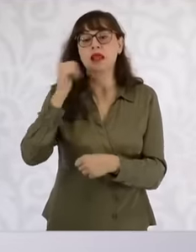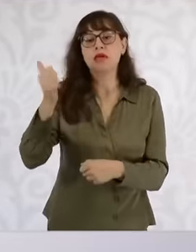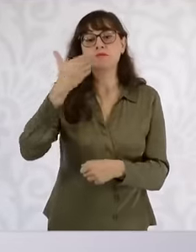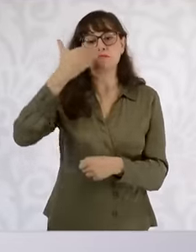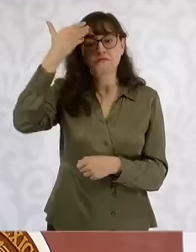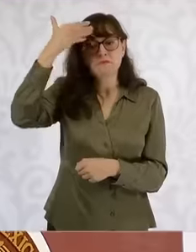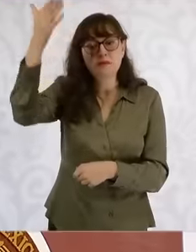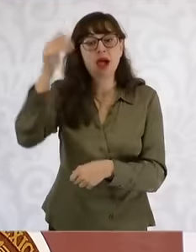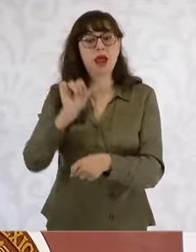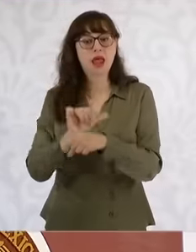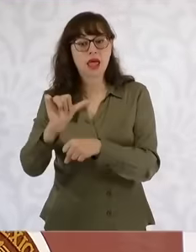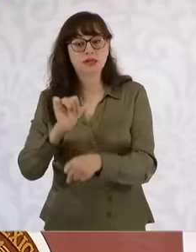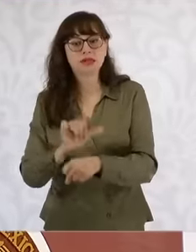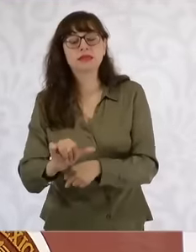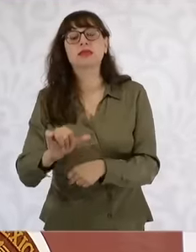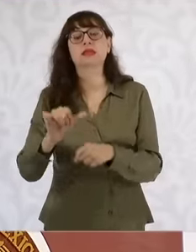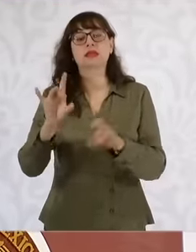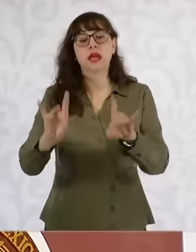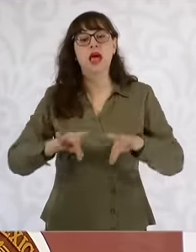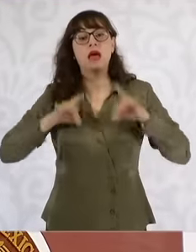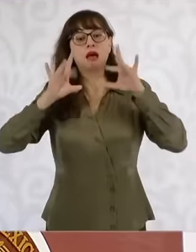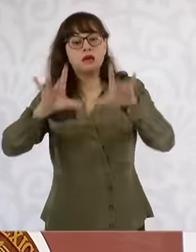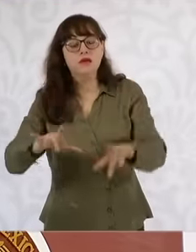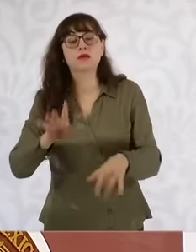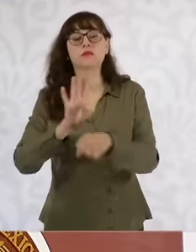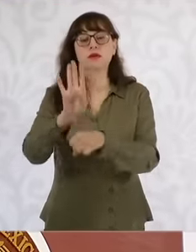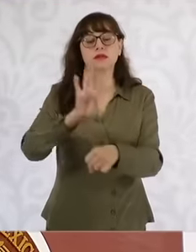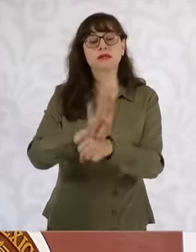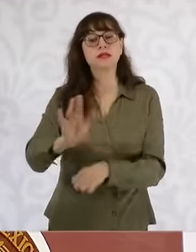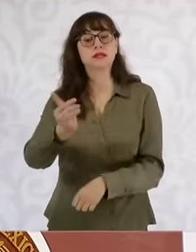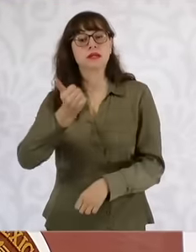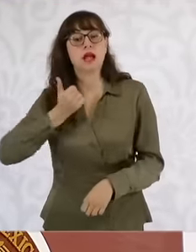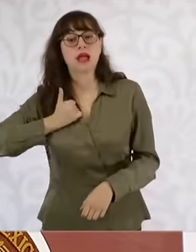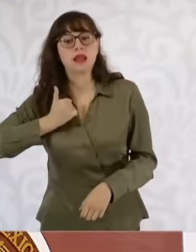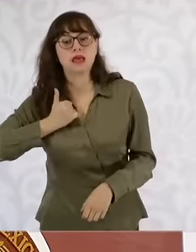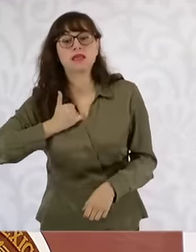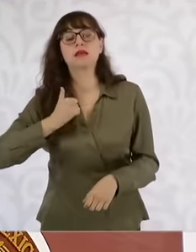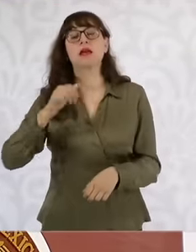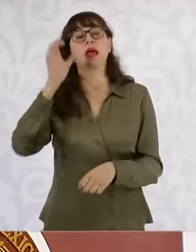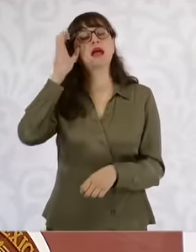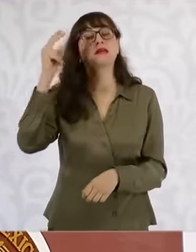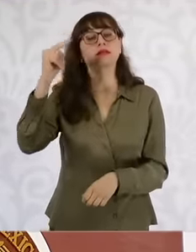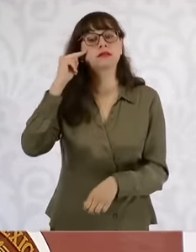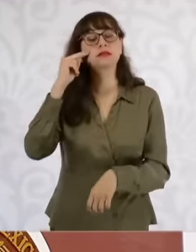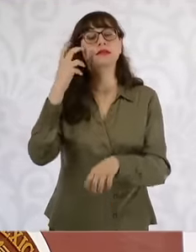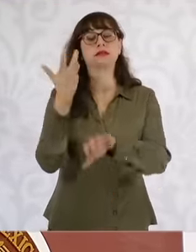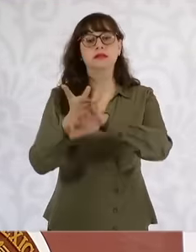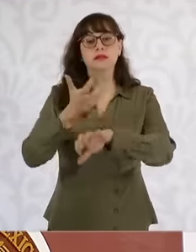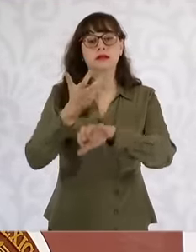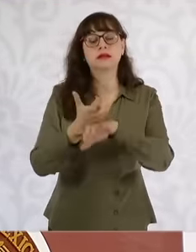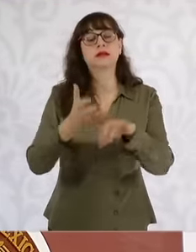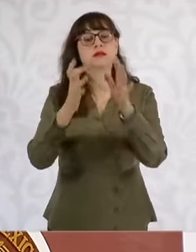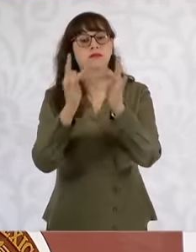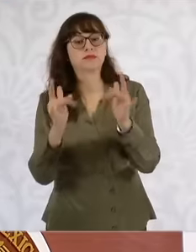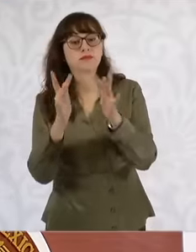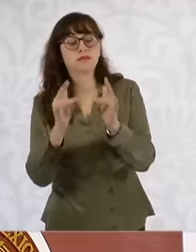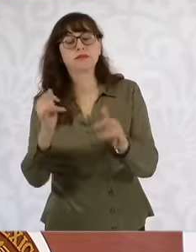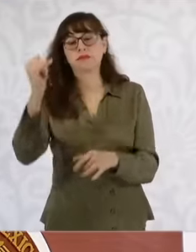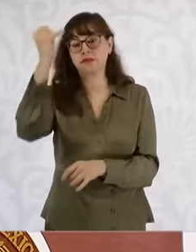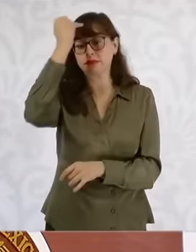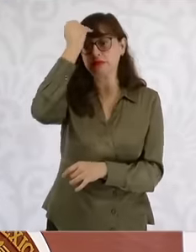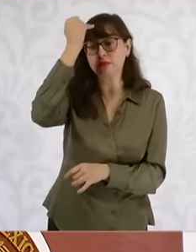Arabia Saudita, Argentina, Australia, Brasil, Canadá, China, Estados Unidos, Francia,